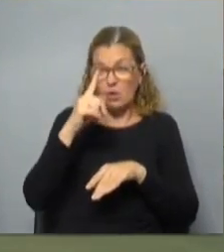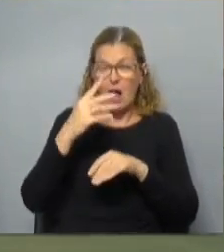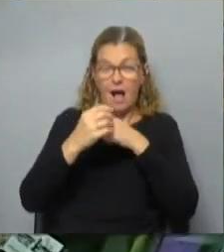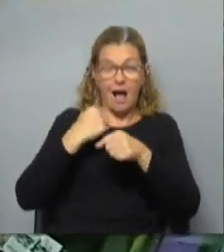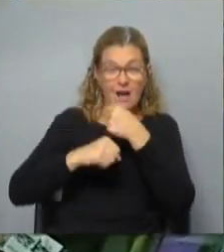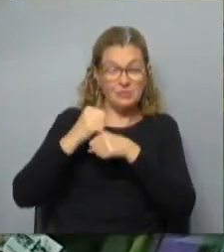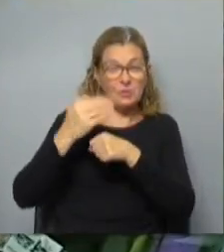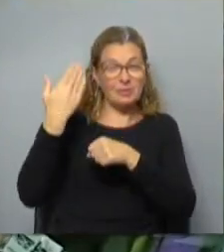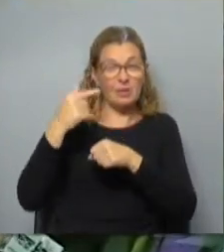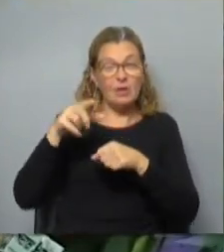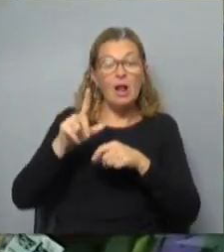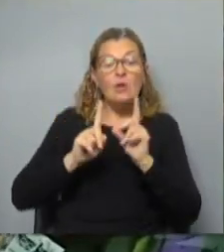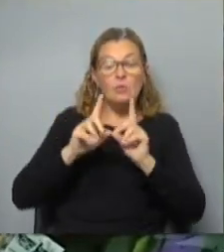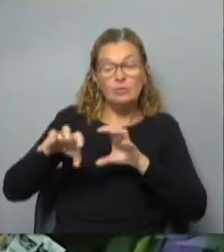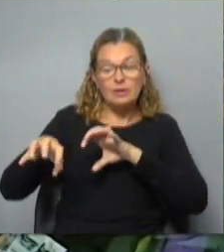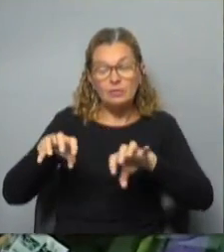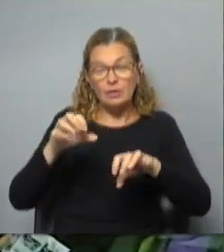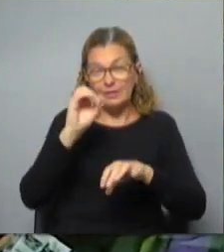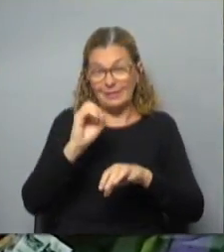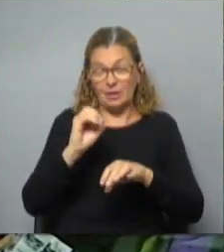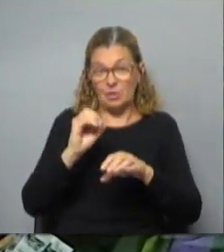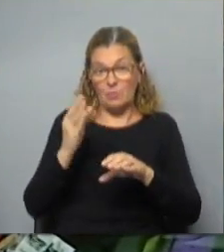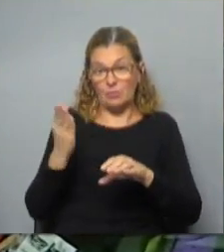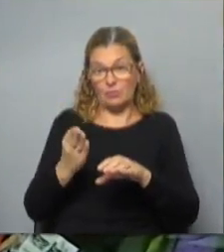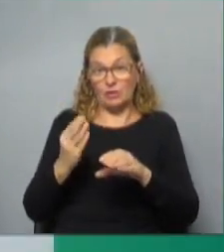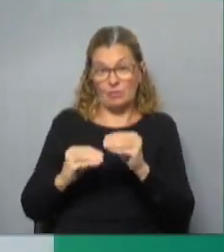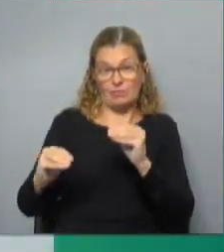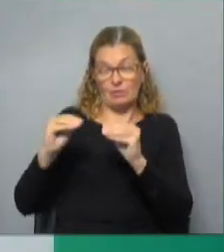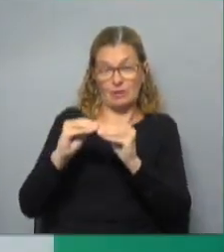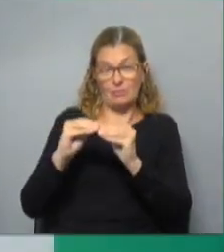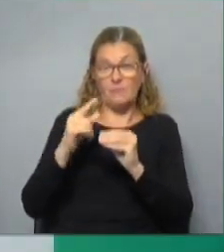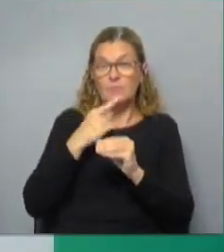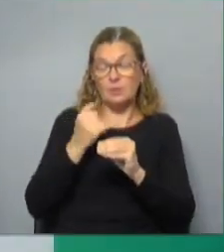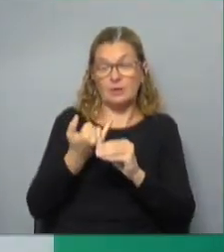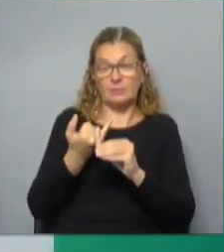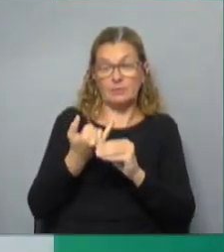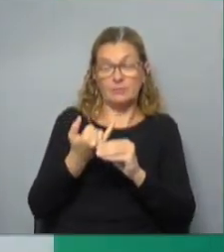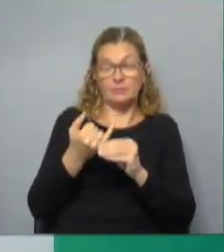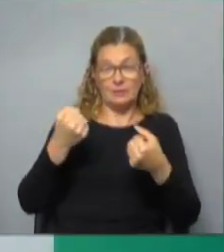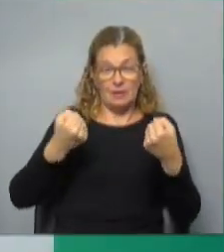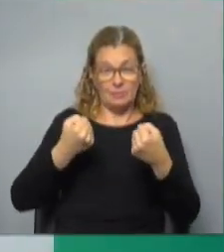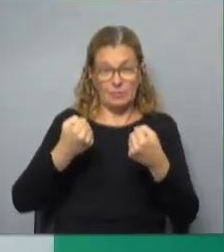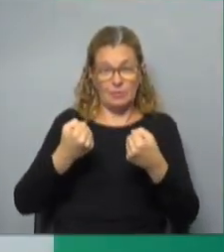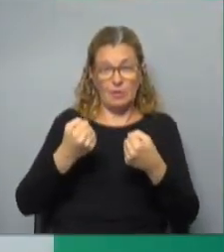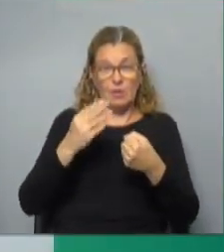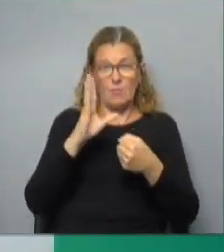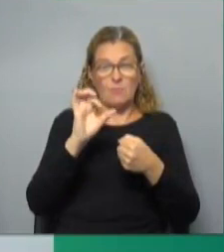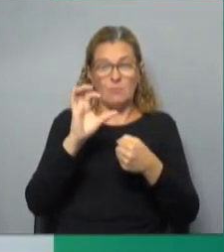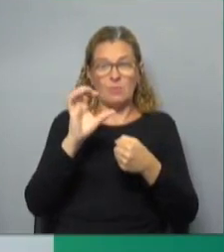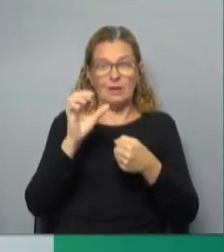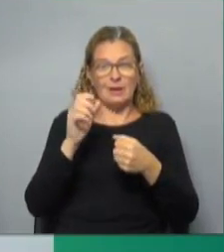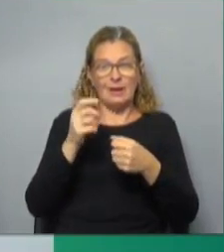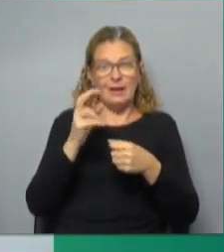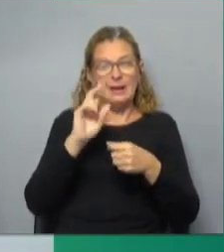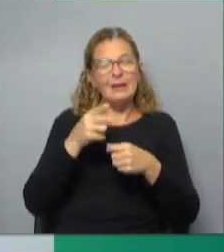sectores que en algunos casos ajustar 100 por ciento las tarifas por ejemplo en el transporte de granos post zafra no